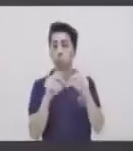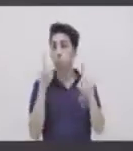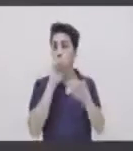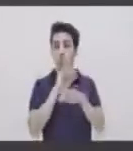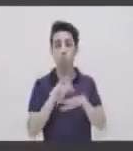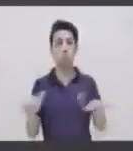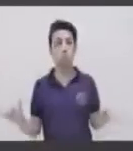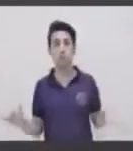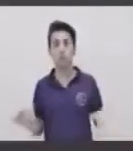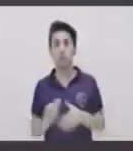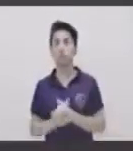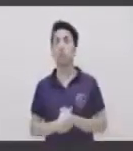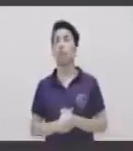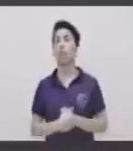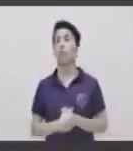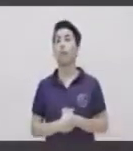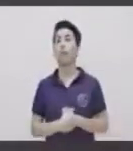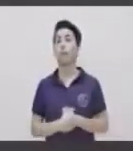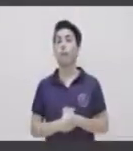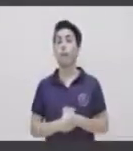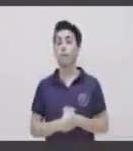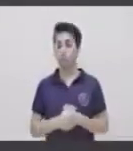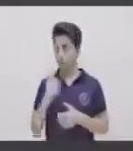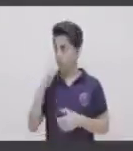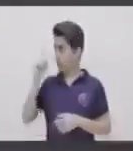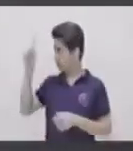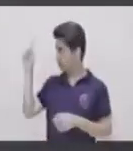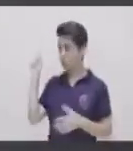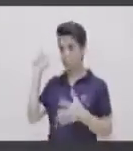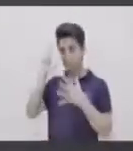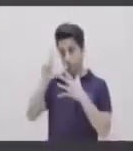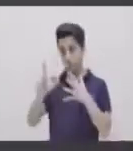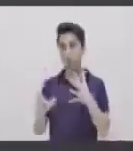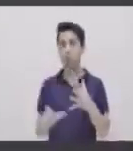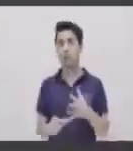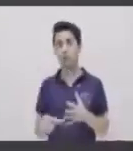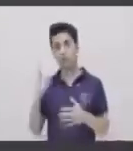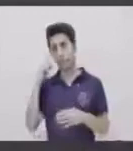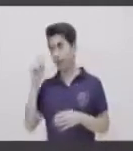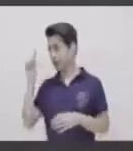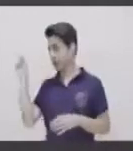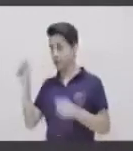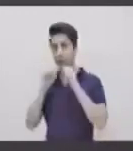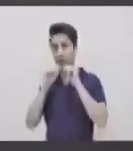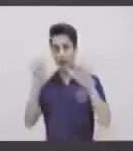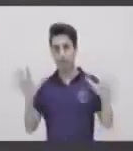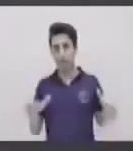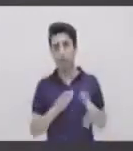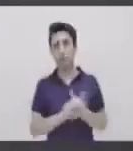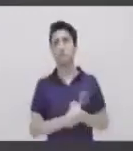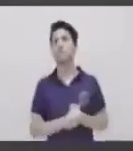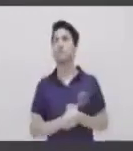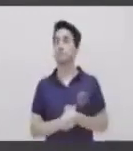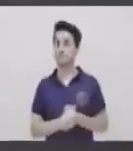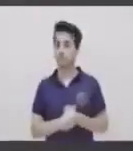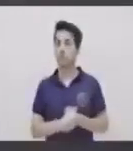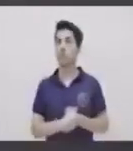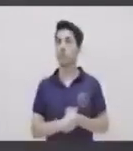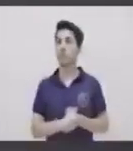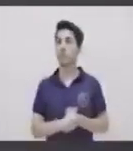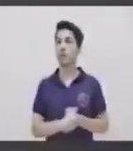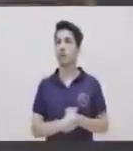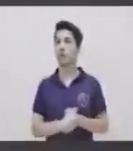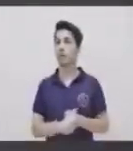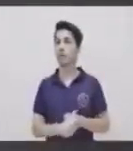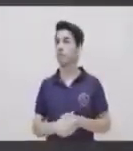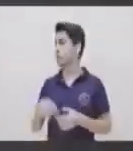está desapareciendo. ¿Estamos? Entonces vamos a encontrar esas características de estas especies. Animales, por